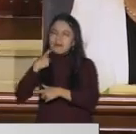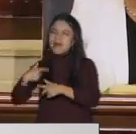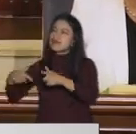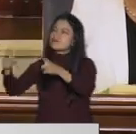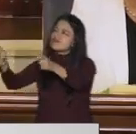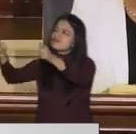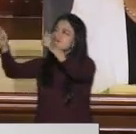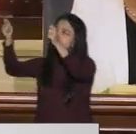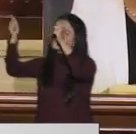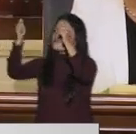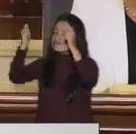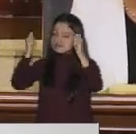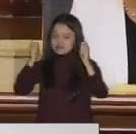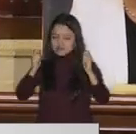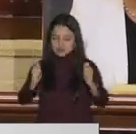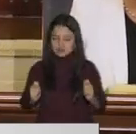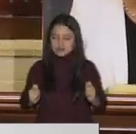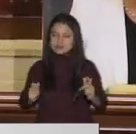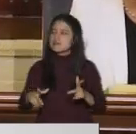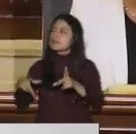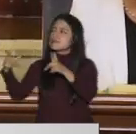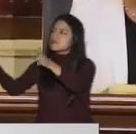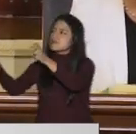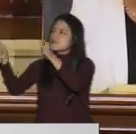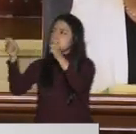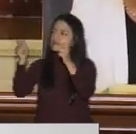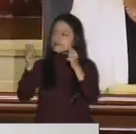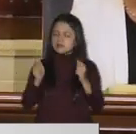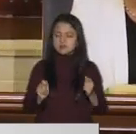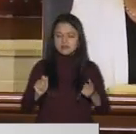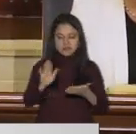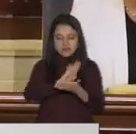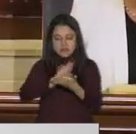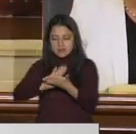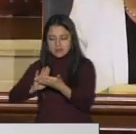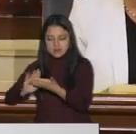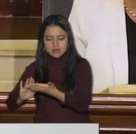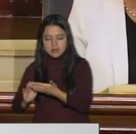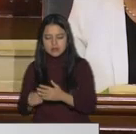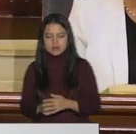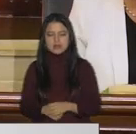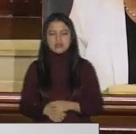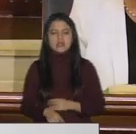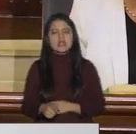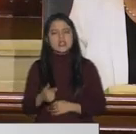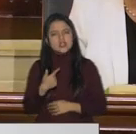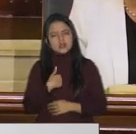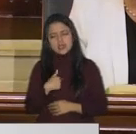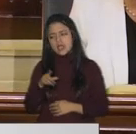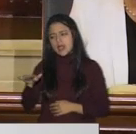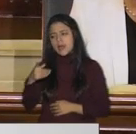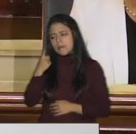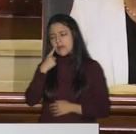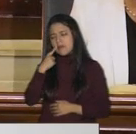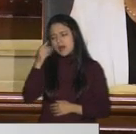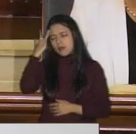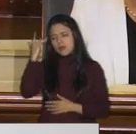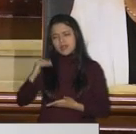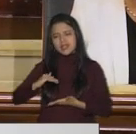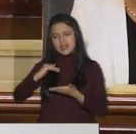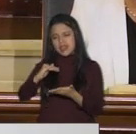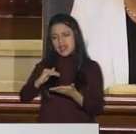propias paredes, dejándolas limpias, le pregunté, ¿por qué no regalas todo, pero dejas al menos estas? Y me respondió,